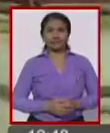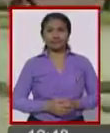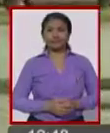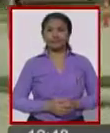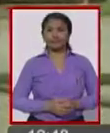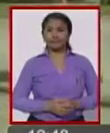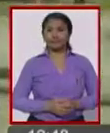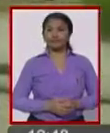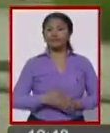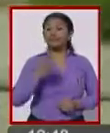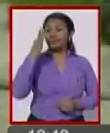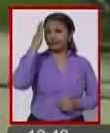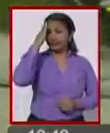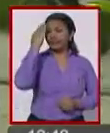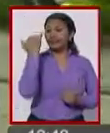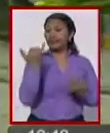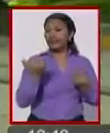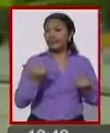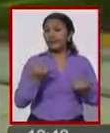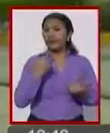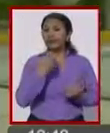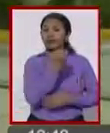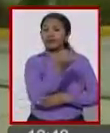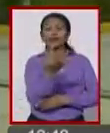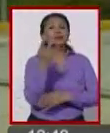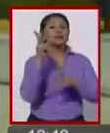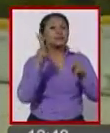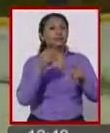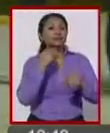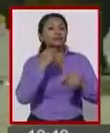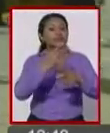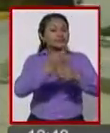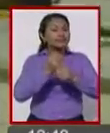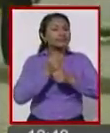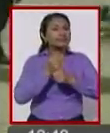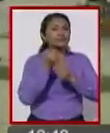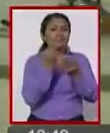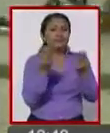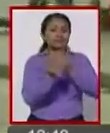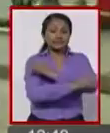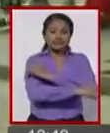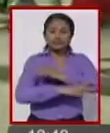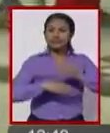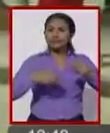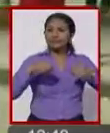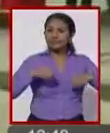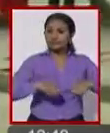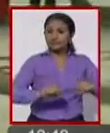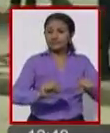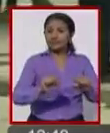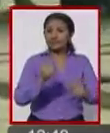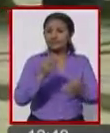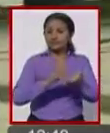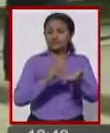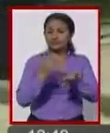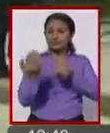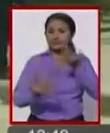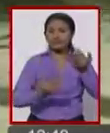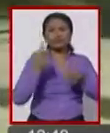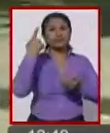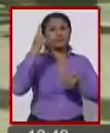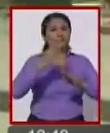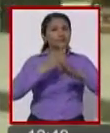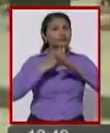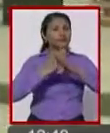En este momento se conoce, Nicole, justamente que algunas personas estaban sacando objetos de las tiendas que todavía no se habían incendiado